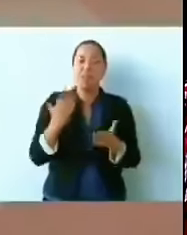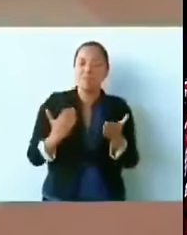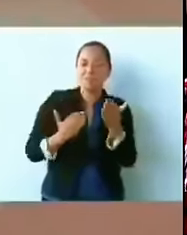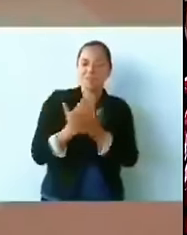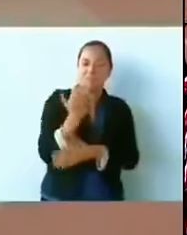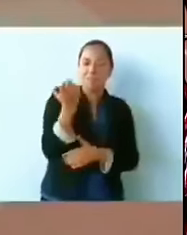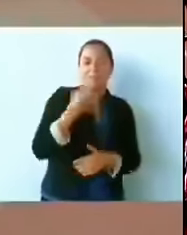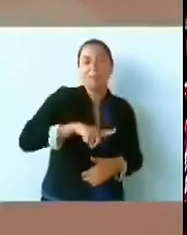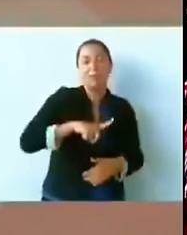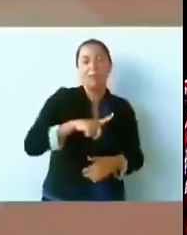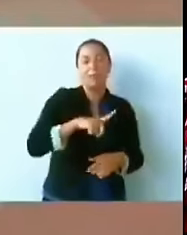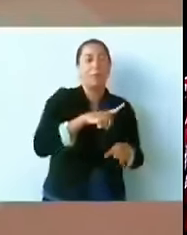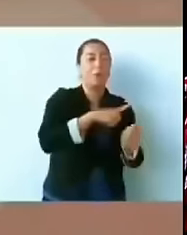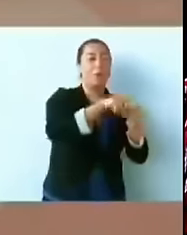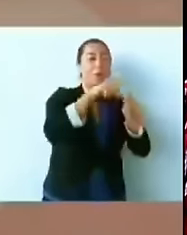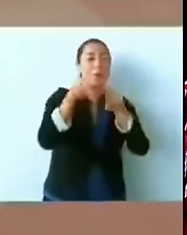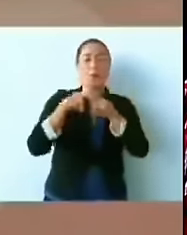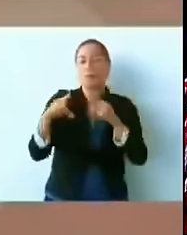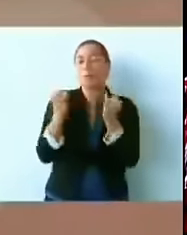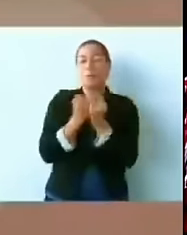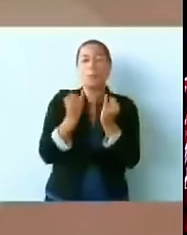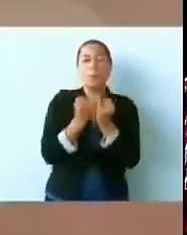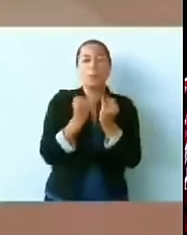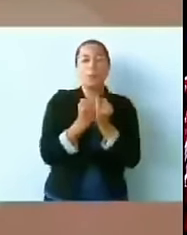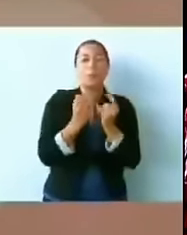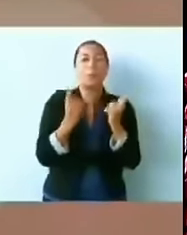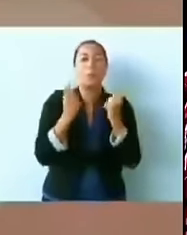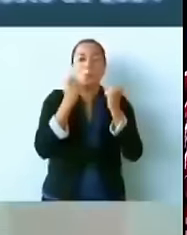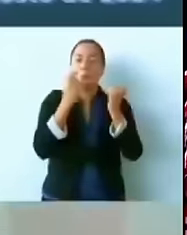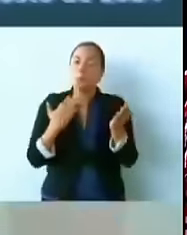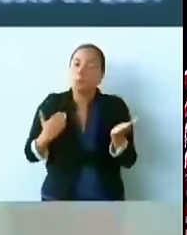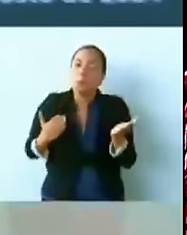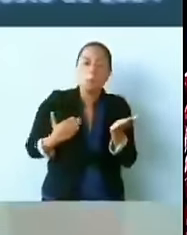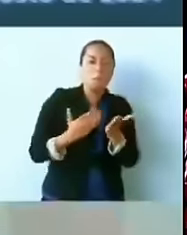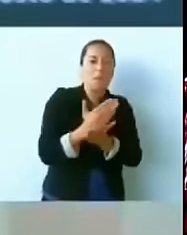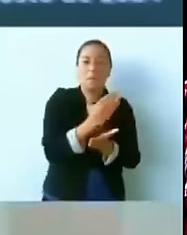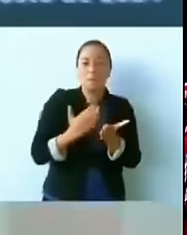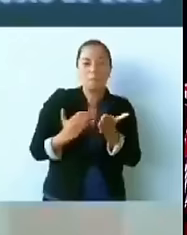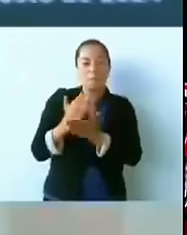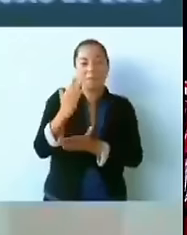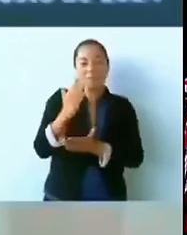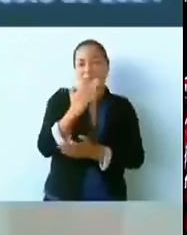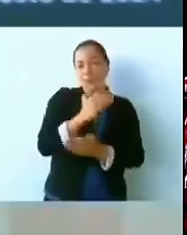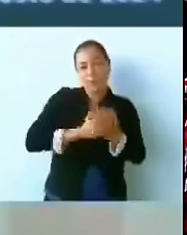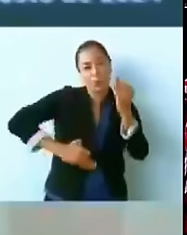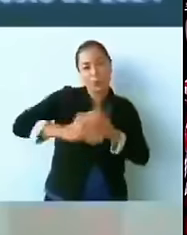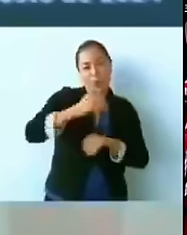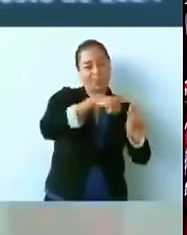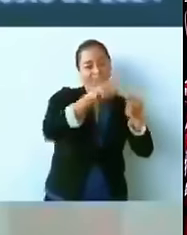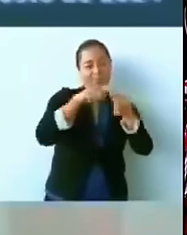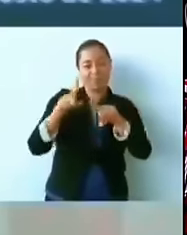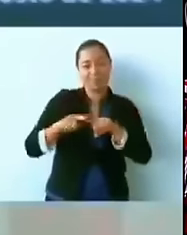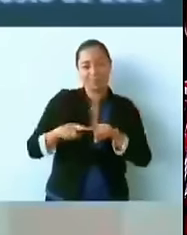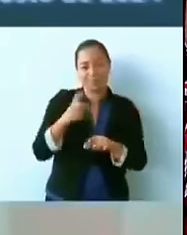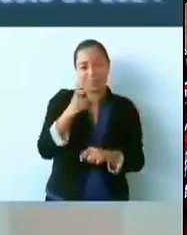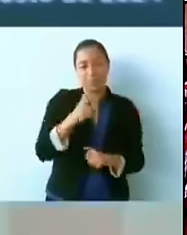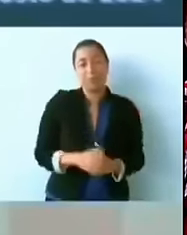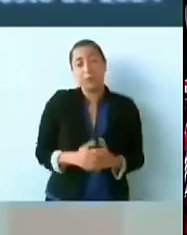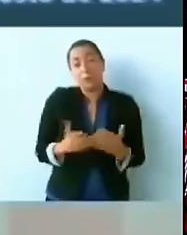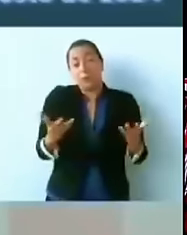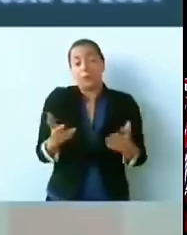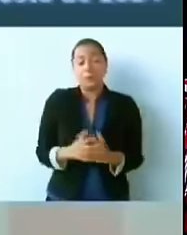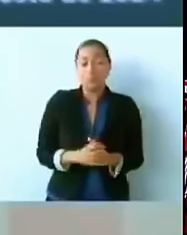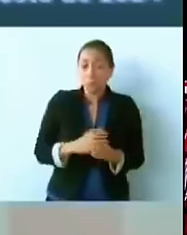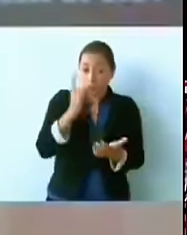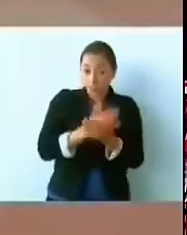en todas partes, meter las narices en todos lados. Pues nada más